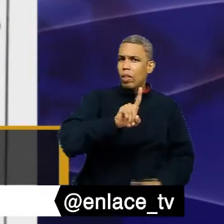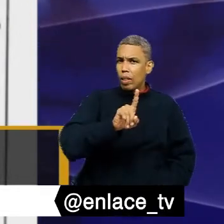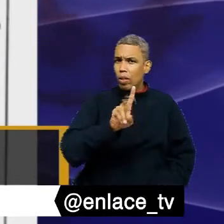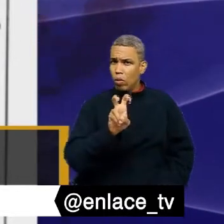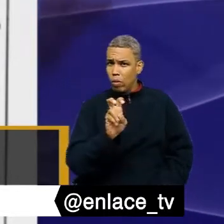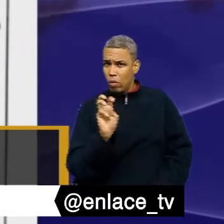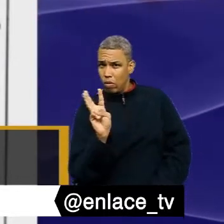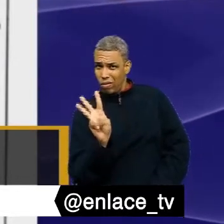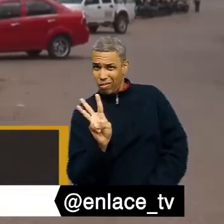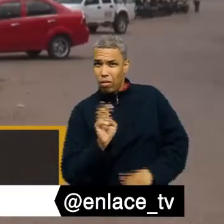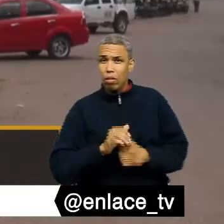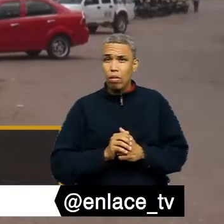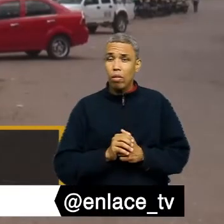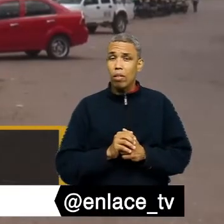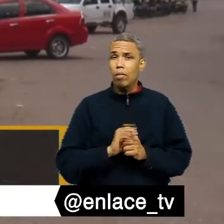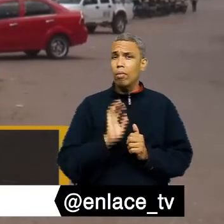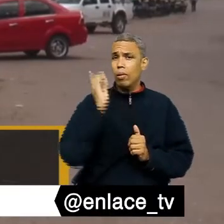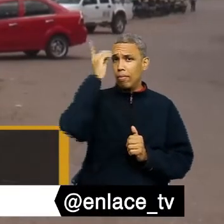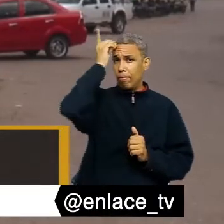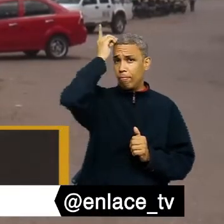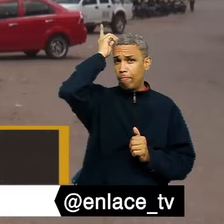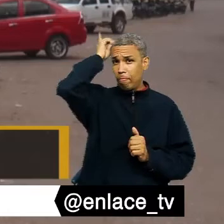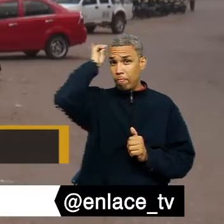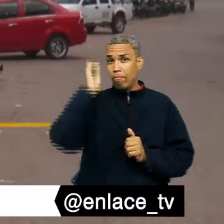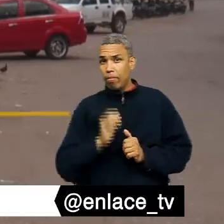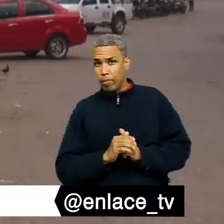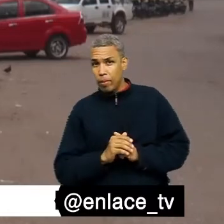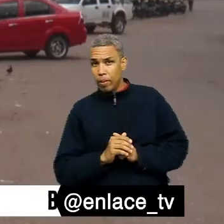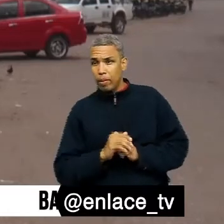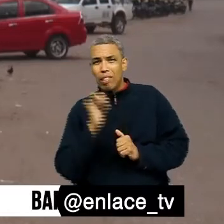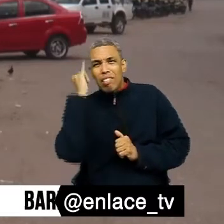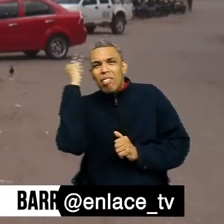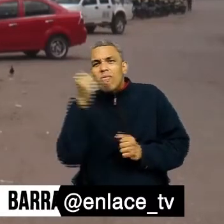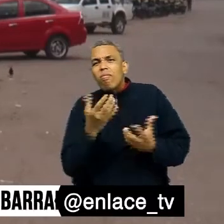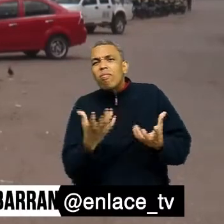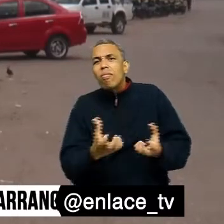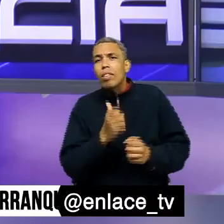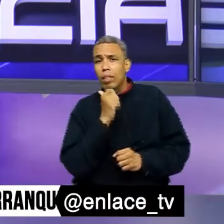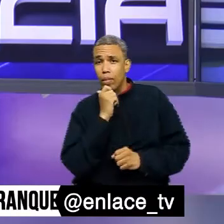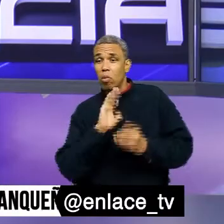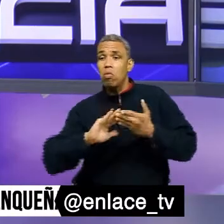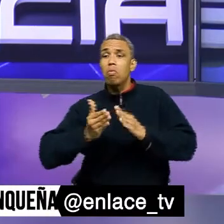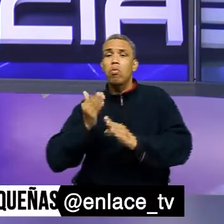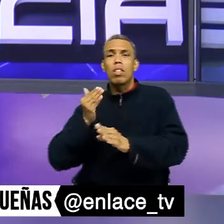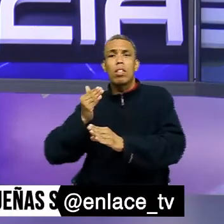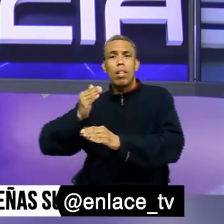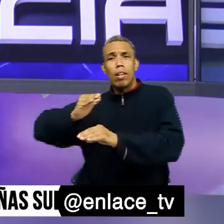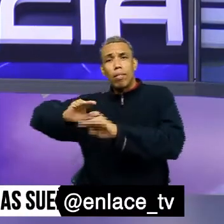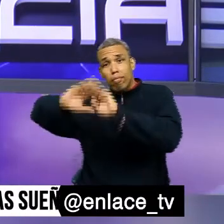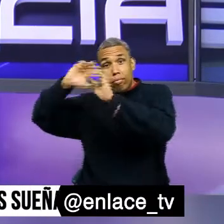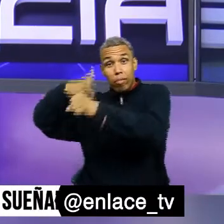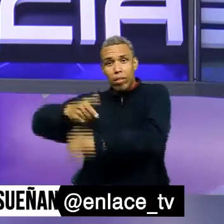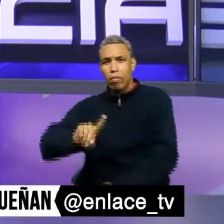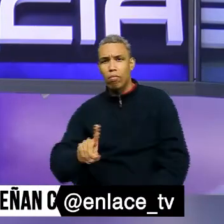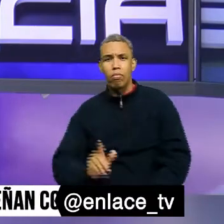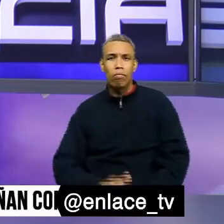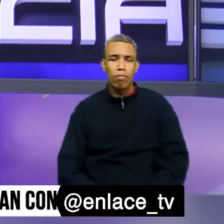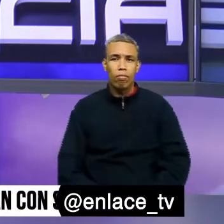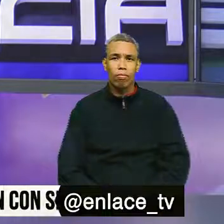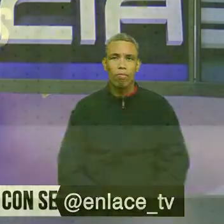con el respaldo del alcalde de Barranca Bermeja, la idea, según él, es que se respete. El Instituto Antonio Nariño